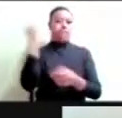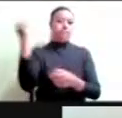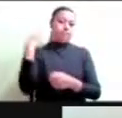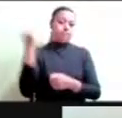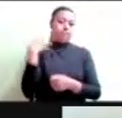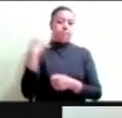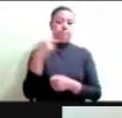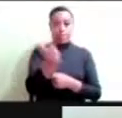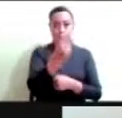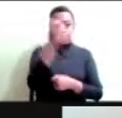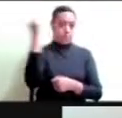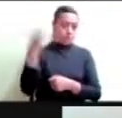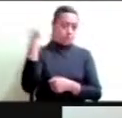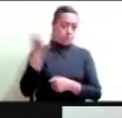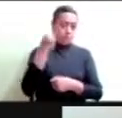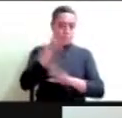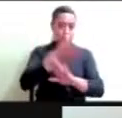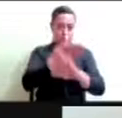Se solicita,